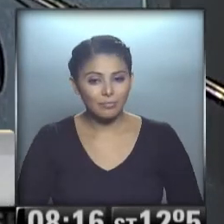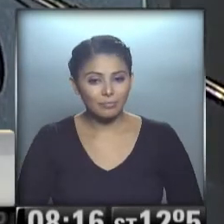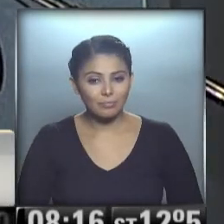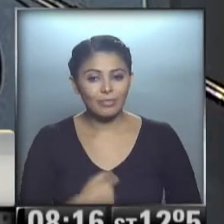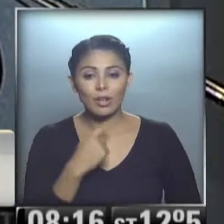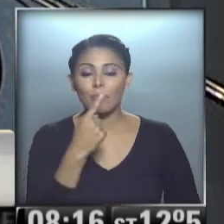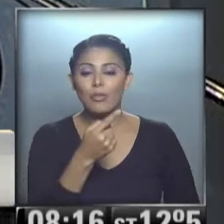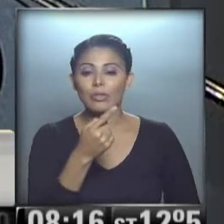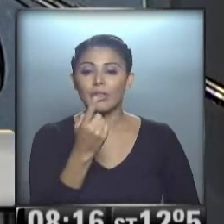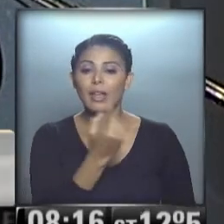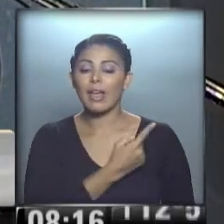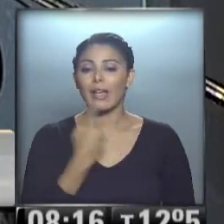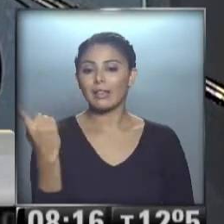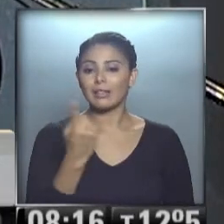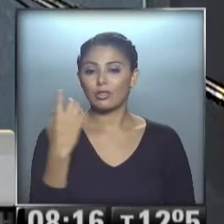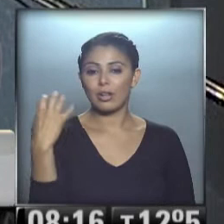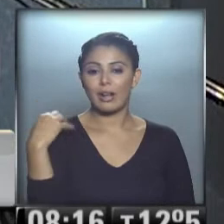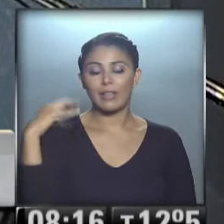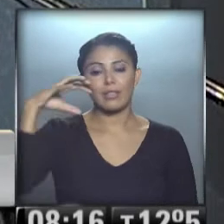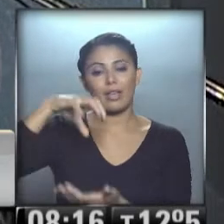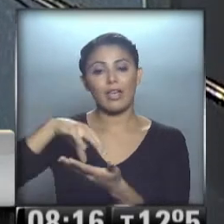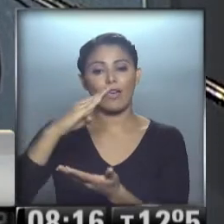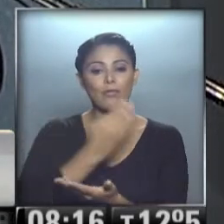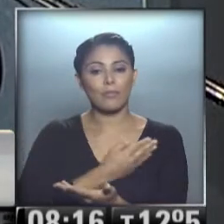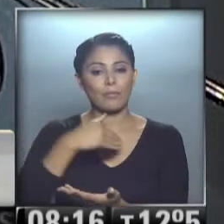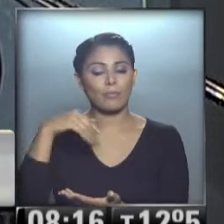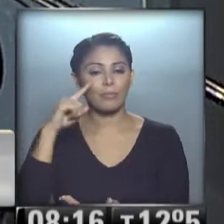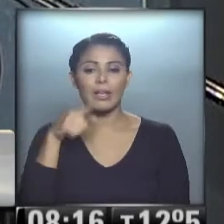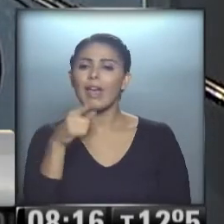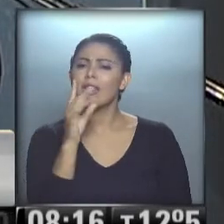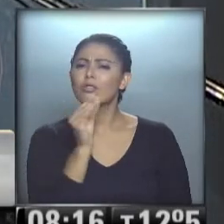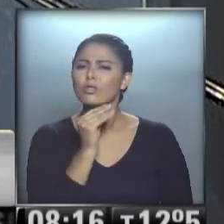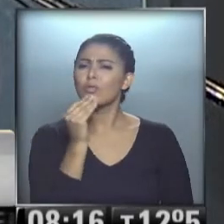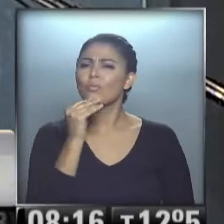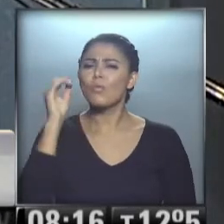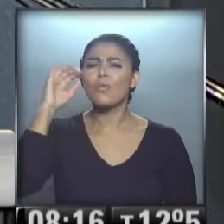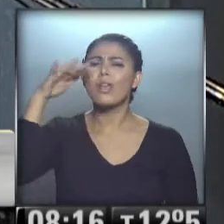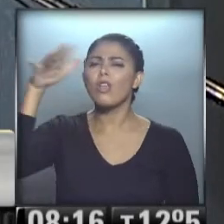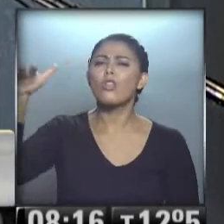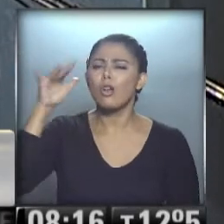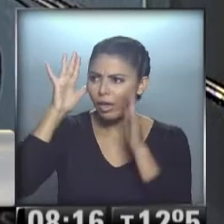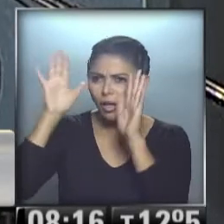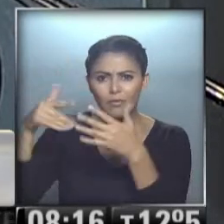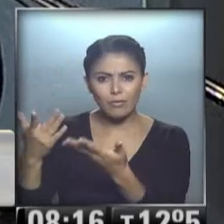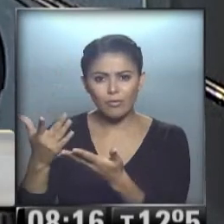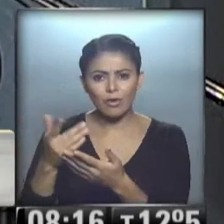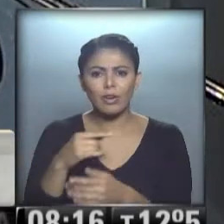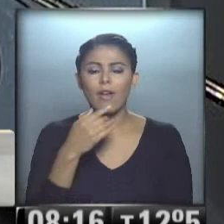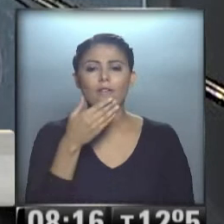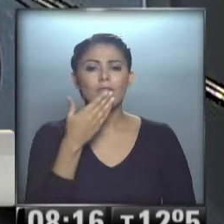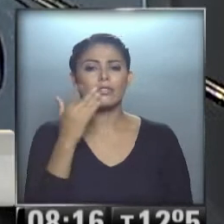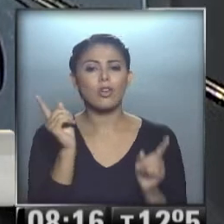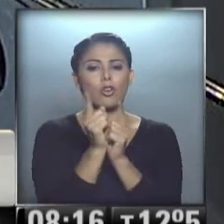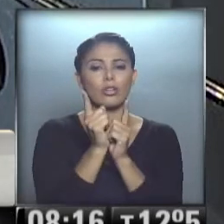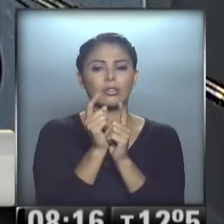la directora gerente del fondo. La verdad es que disimula muy bien el sesgo ideológico, lo disimula muy bien. Frase corta